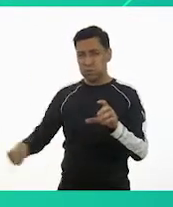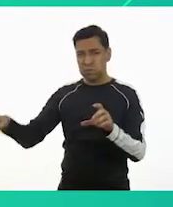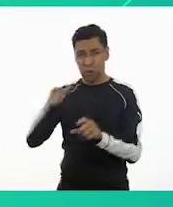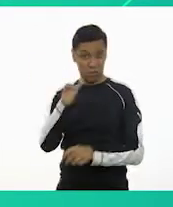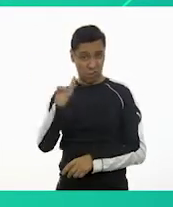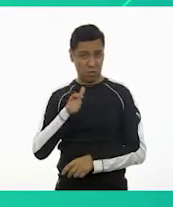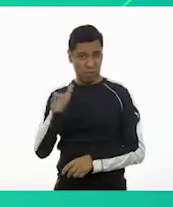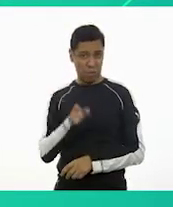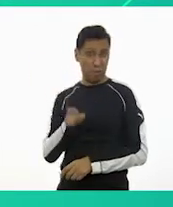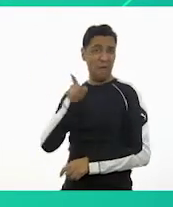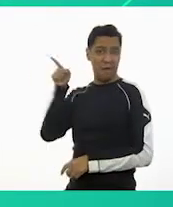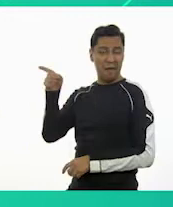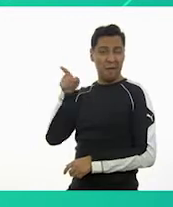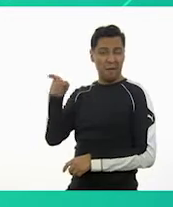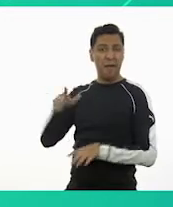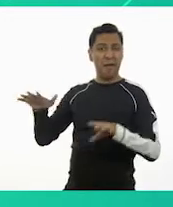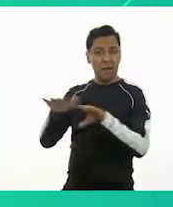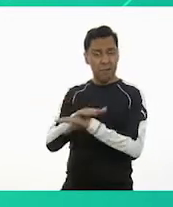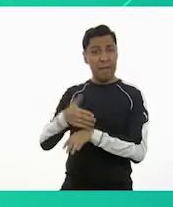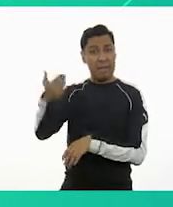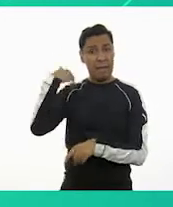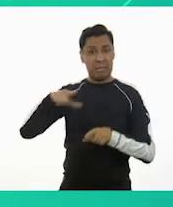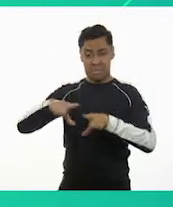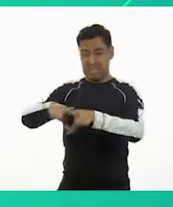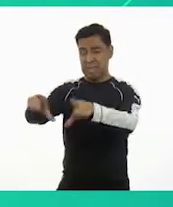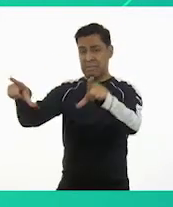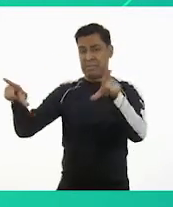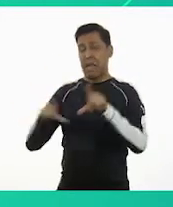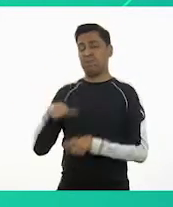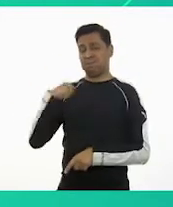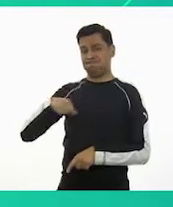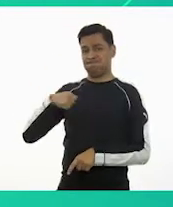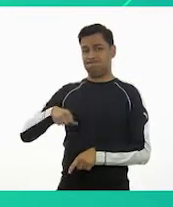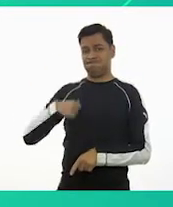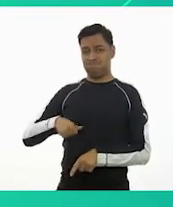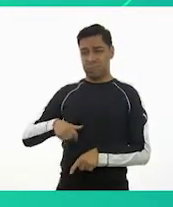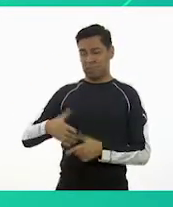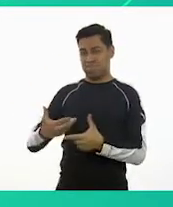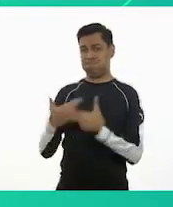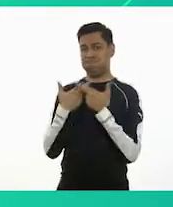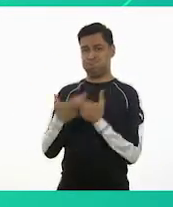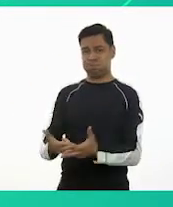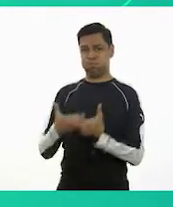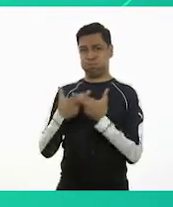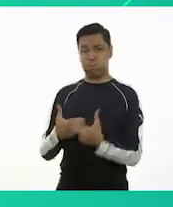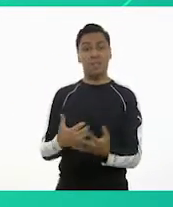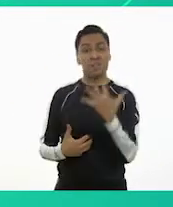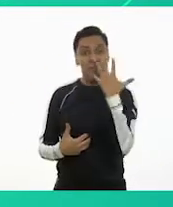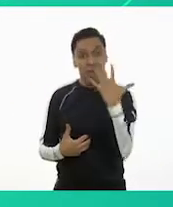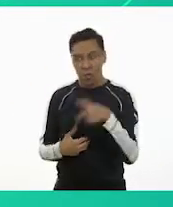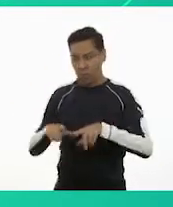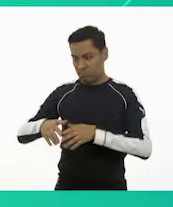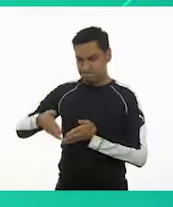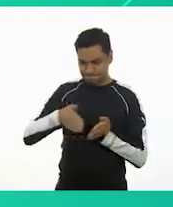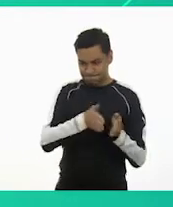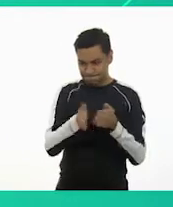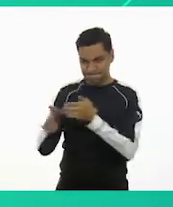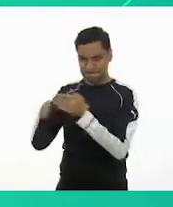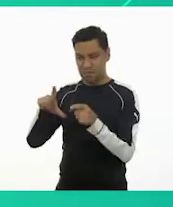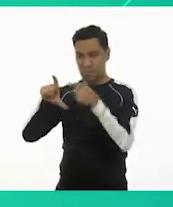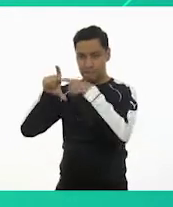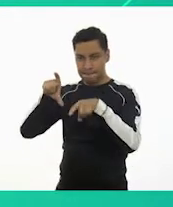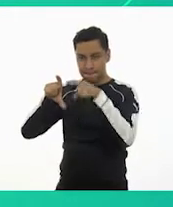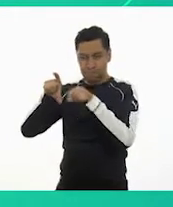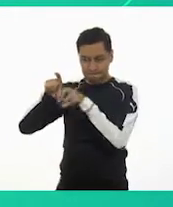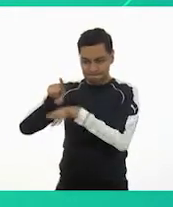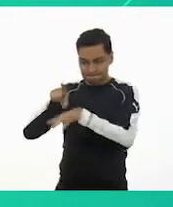Xochimilco. Antes éramos un gran lago, vivíamos en un gran lago, bueno, en 5 grandes lagos, y hemos venido secando de manera indiscriminada estos